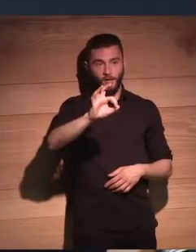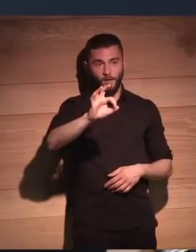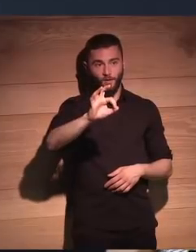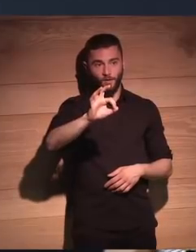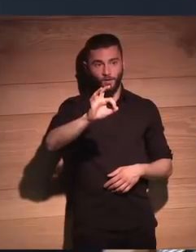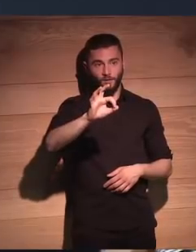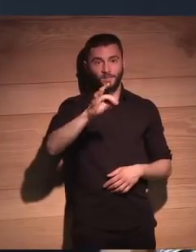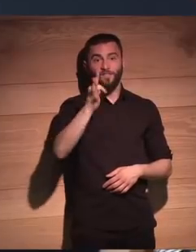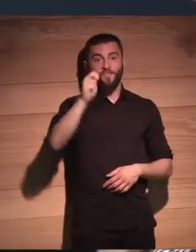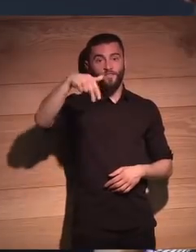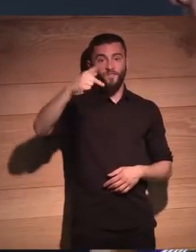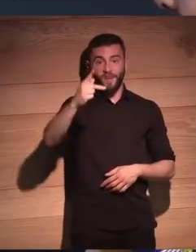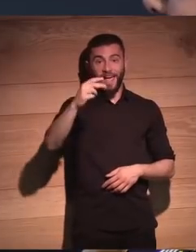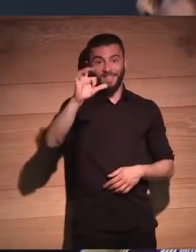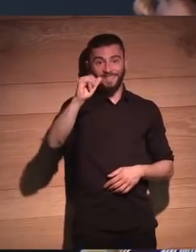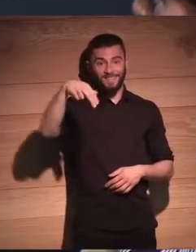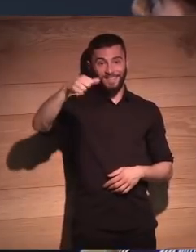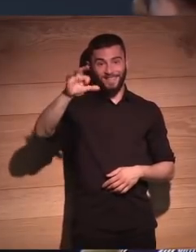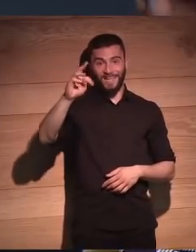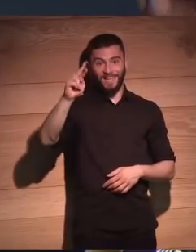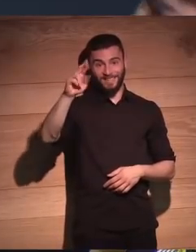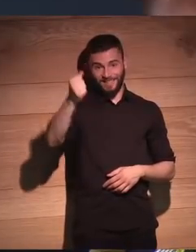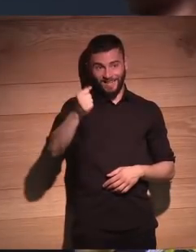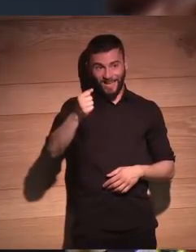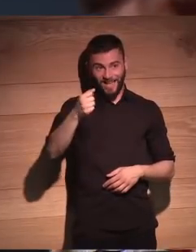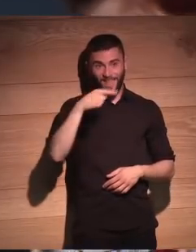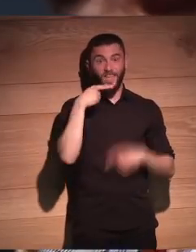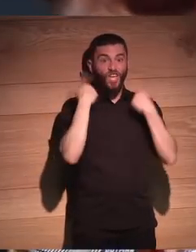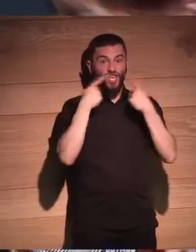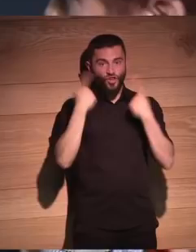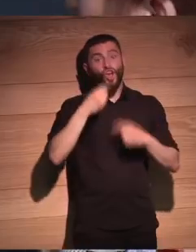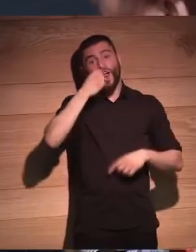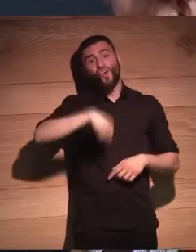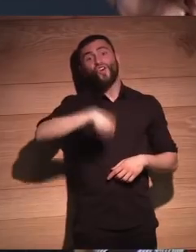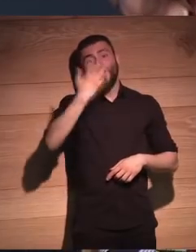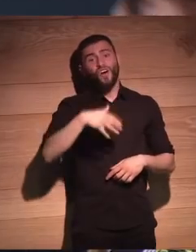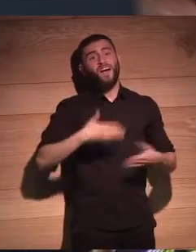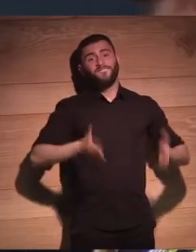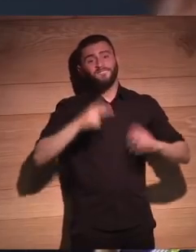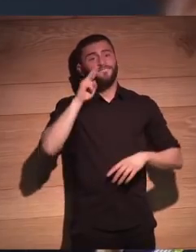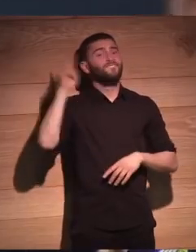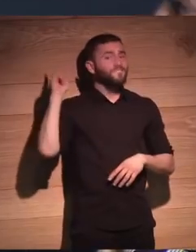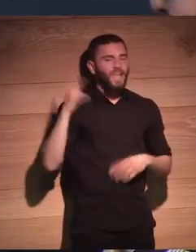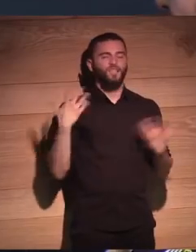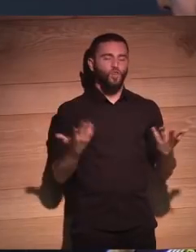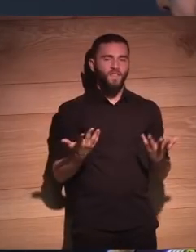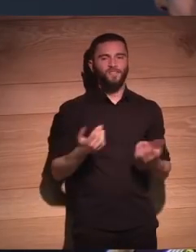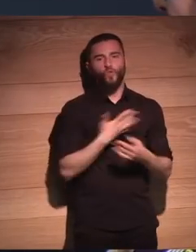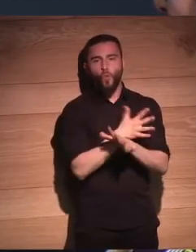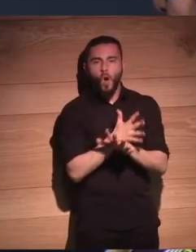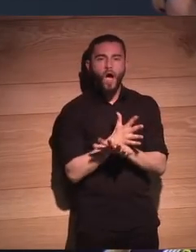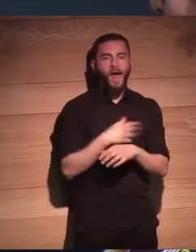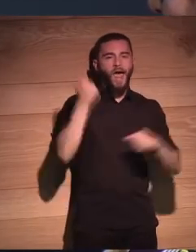A mí me hubiera encantado ver a Frank Sinatra en Joker, ¿no? ¡Qué maravilla! ¿no? Entonces, al final, yo creo que es bonito jugar a eso, ¿no? ¿Qué